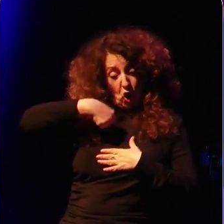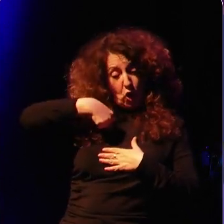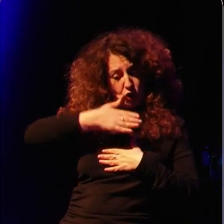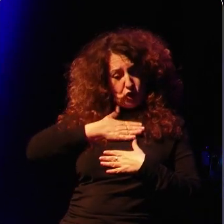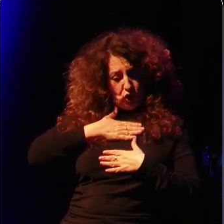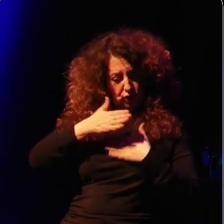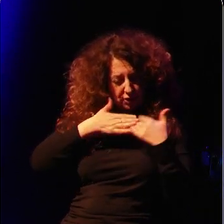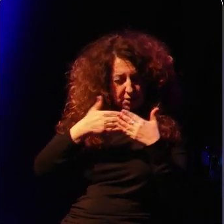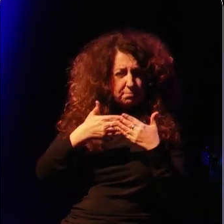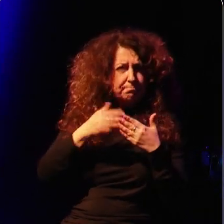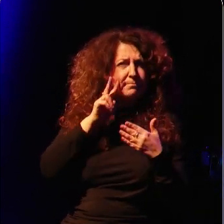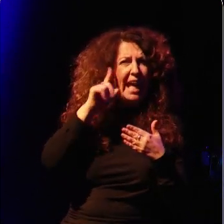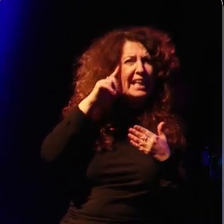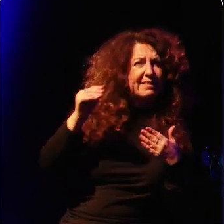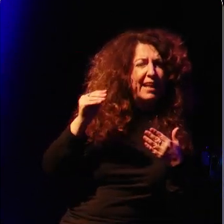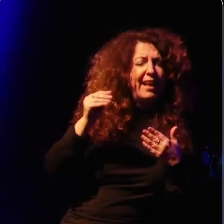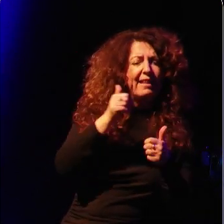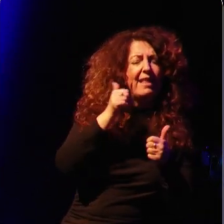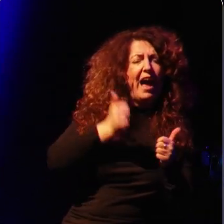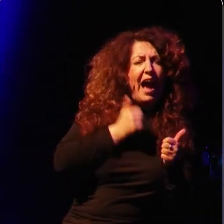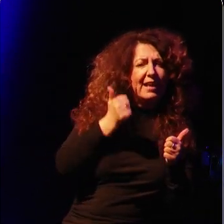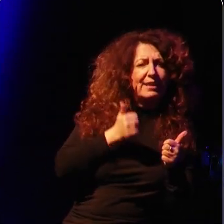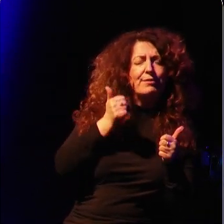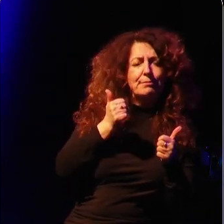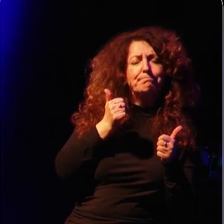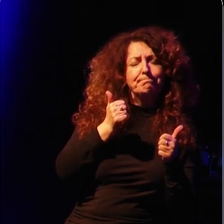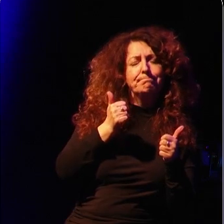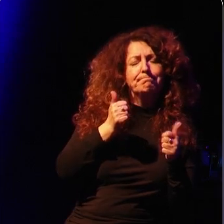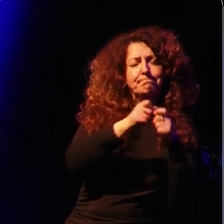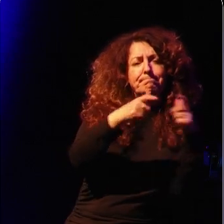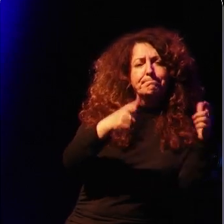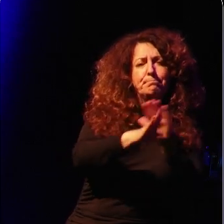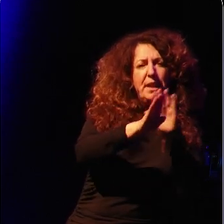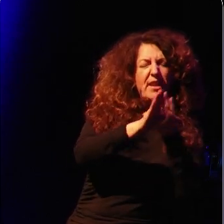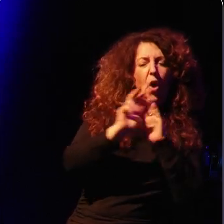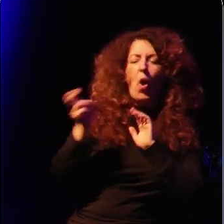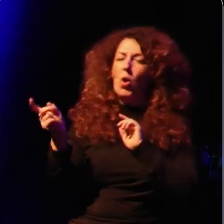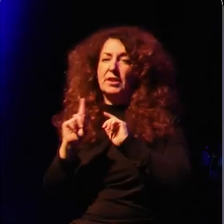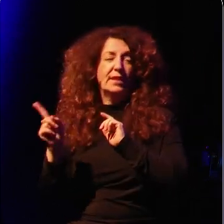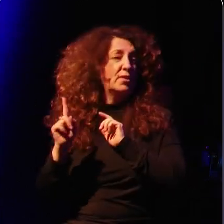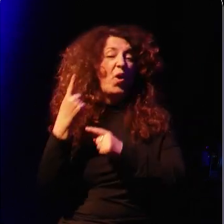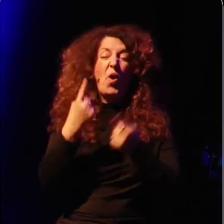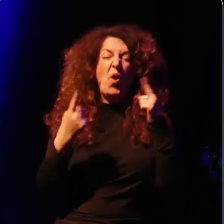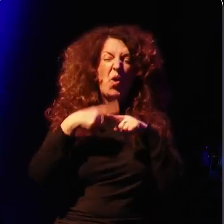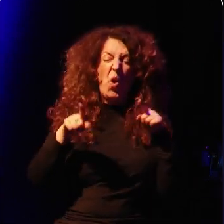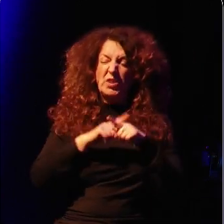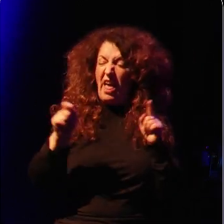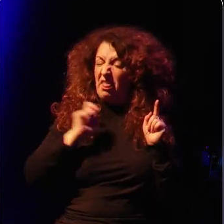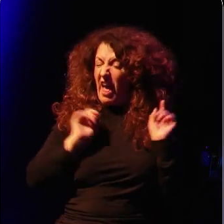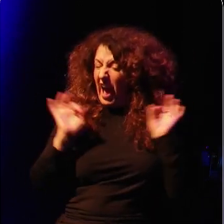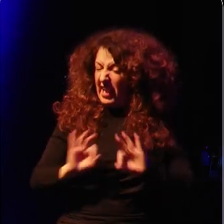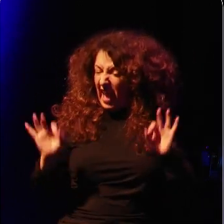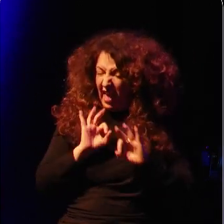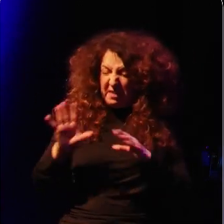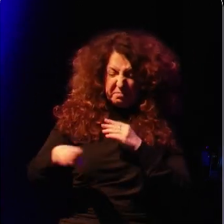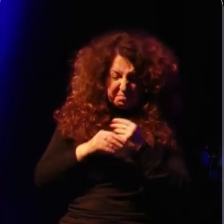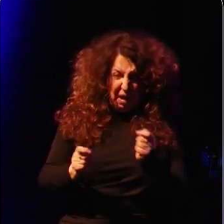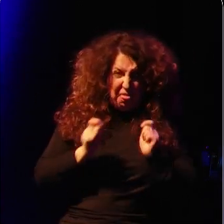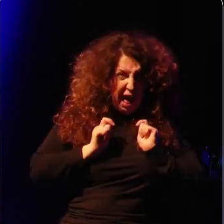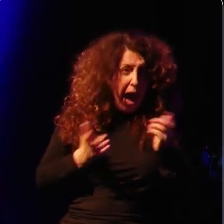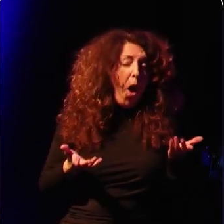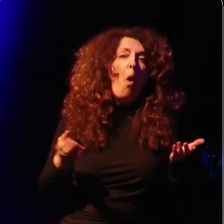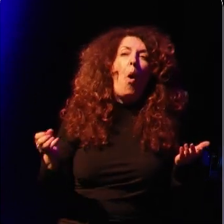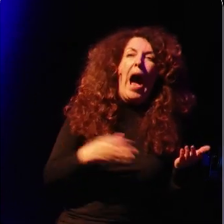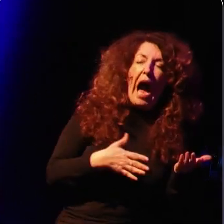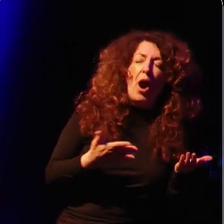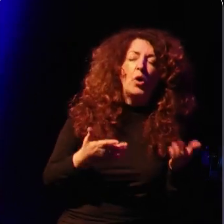va a predominar y qué inteligencia artificial no va a predominar. Aquella que no te vale para nada, no te aporta nada, ni te